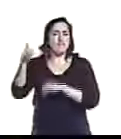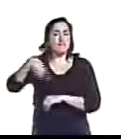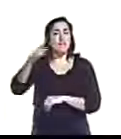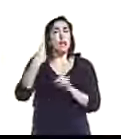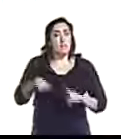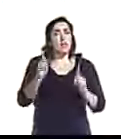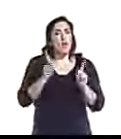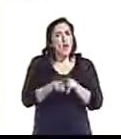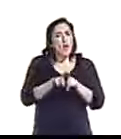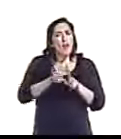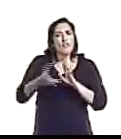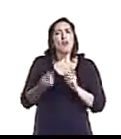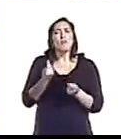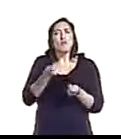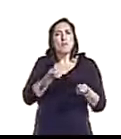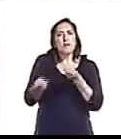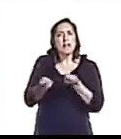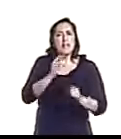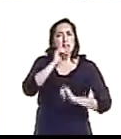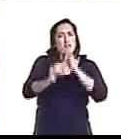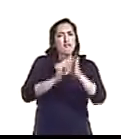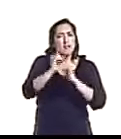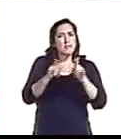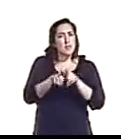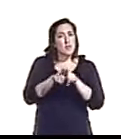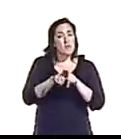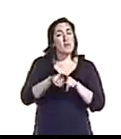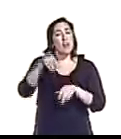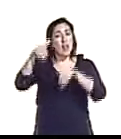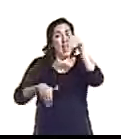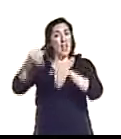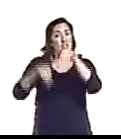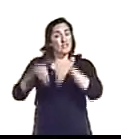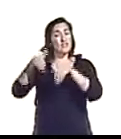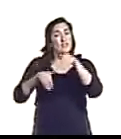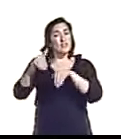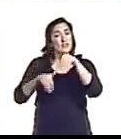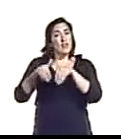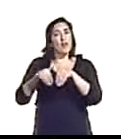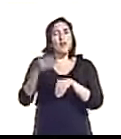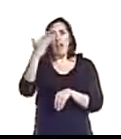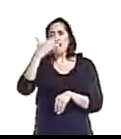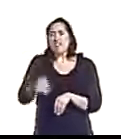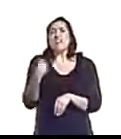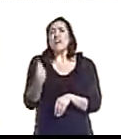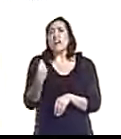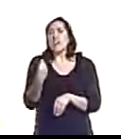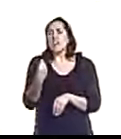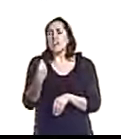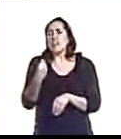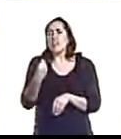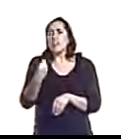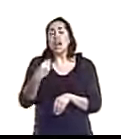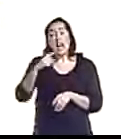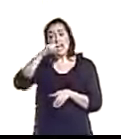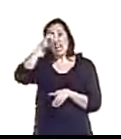la misma manipulación respecto de una elección que finalmente terminó convirtiéndose prácticamente de